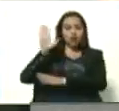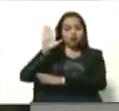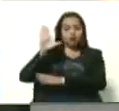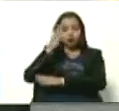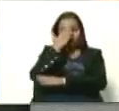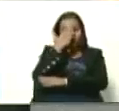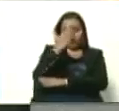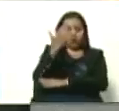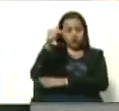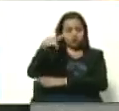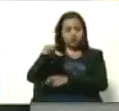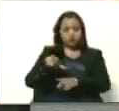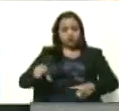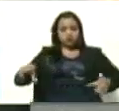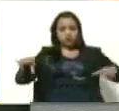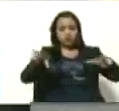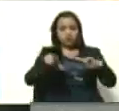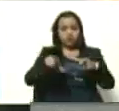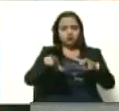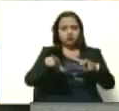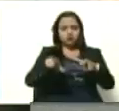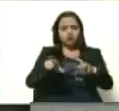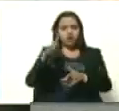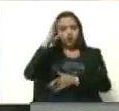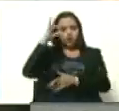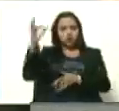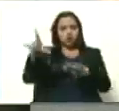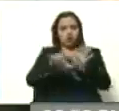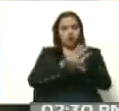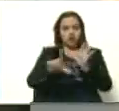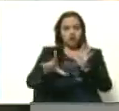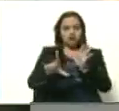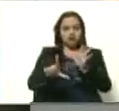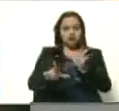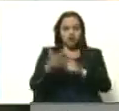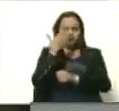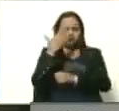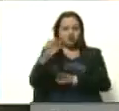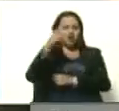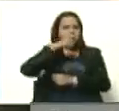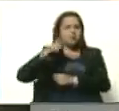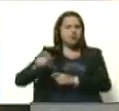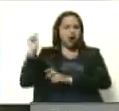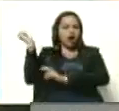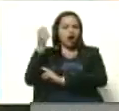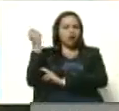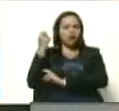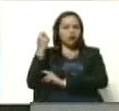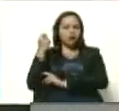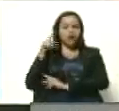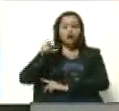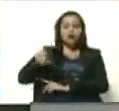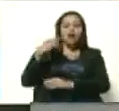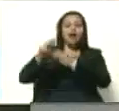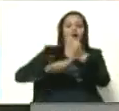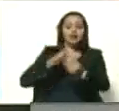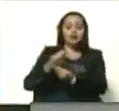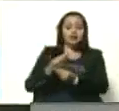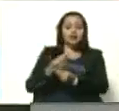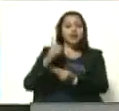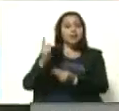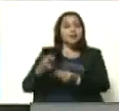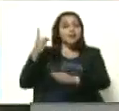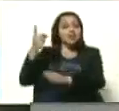honorable Cámara Legislativa, ante el pueblo de Apure, cumplir y hacer cumplir